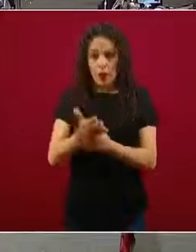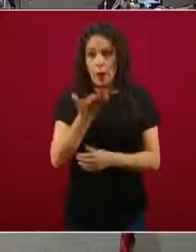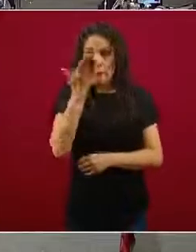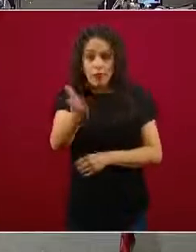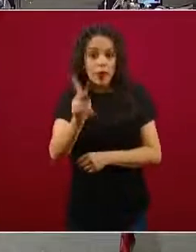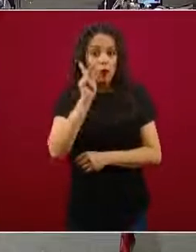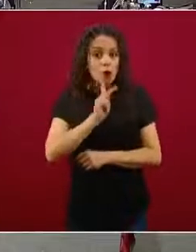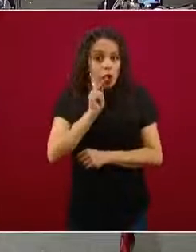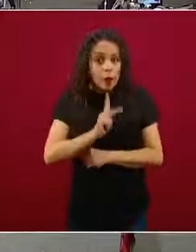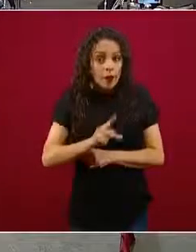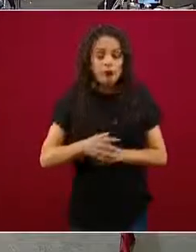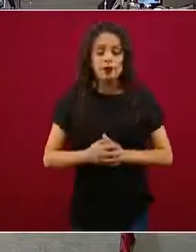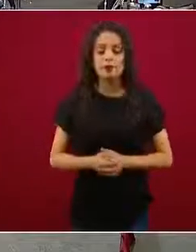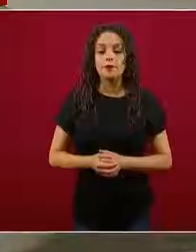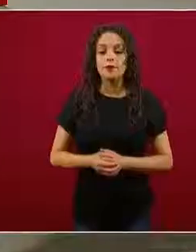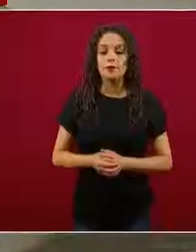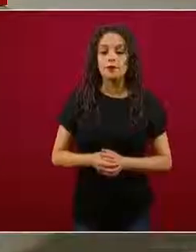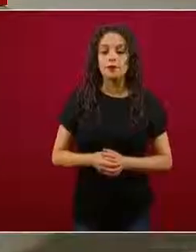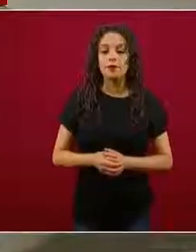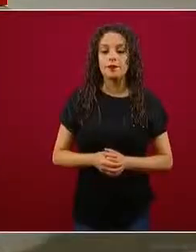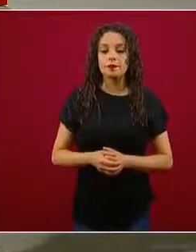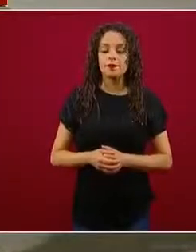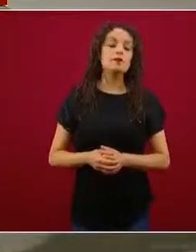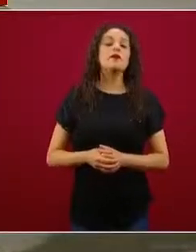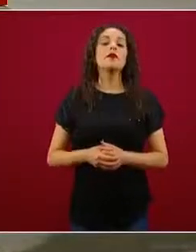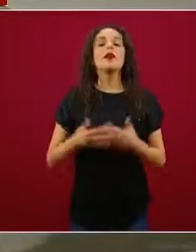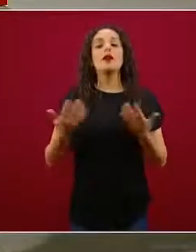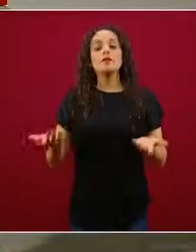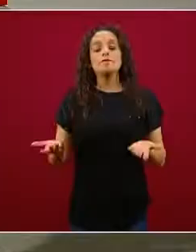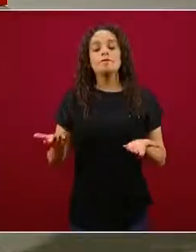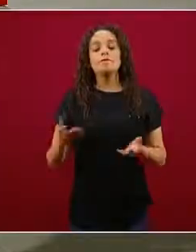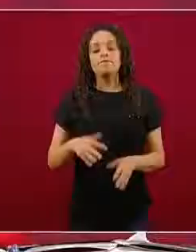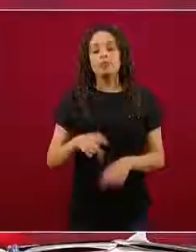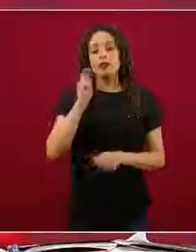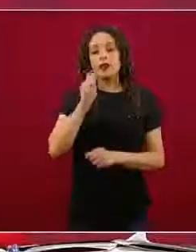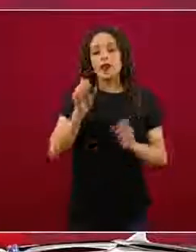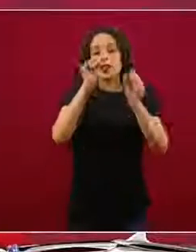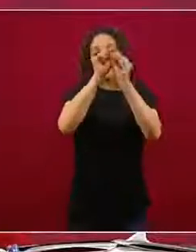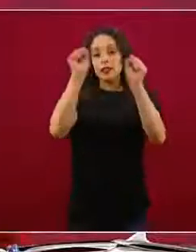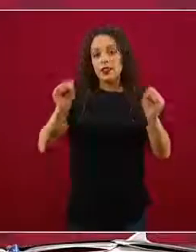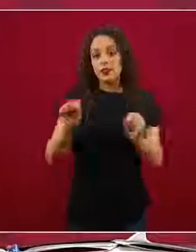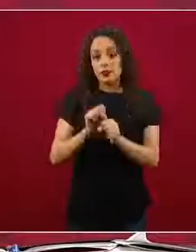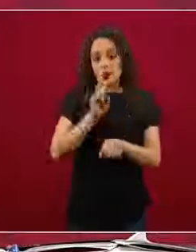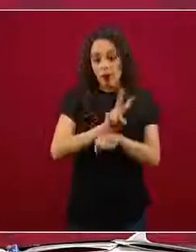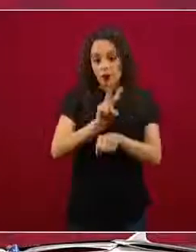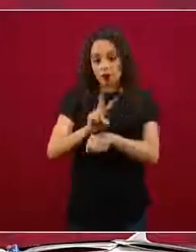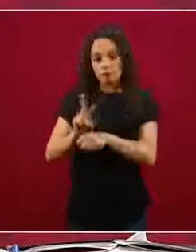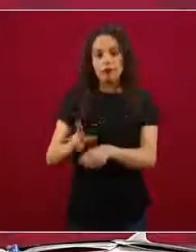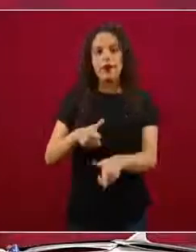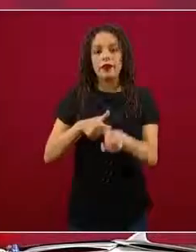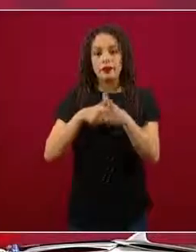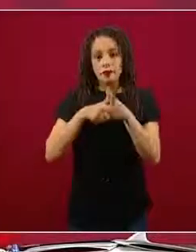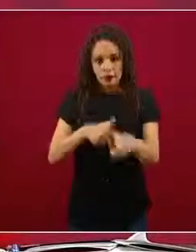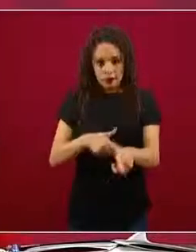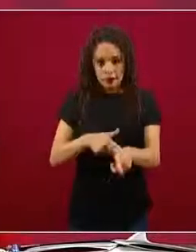Se ampliaría el margen, digamos, se mantiene el sistema de vigilancia epidemiológica, se mantienen